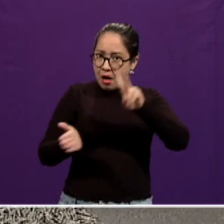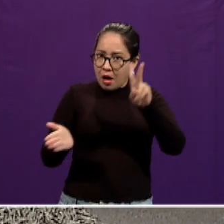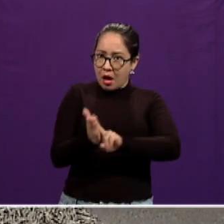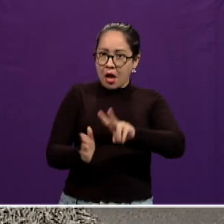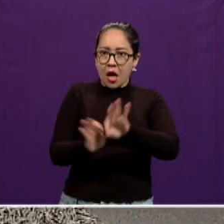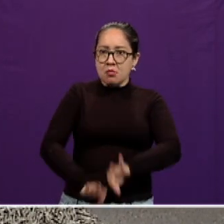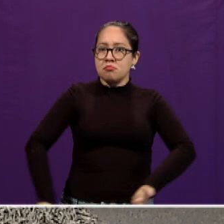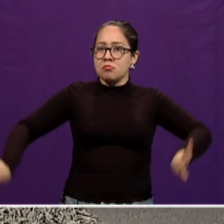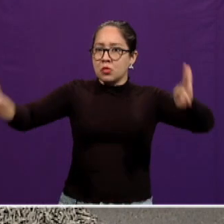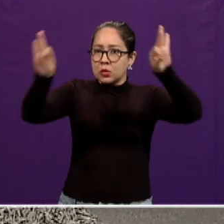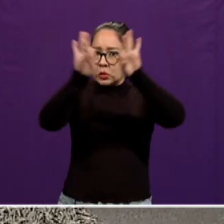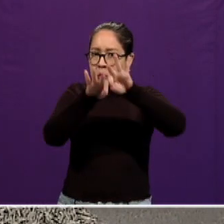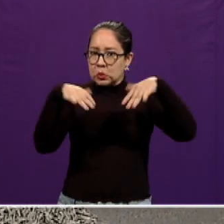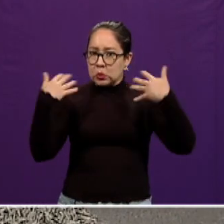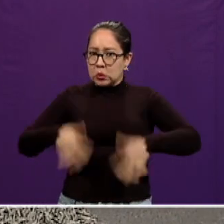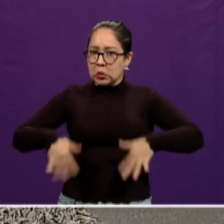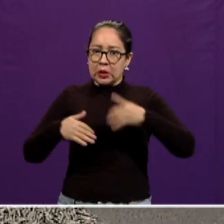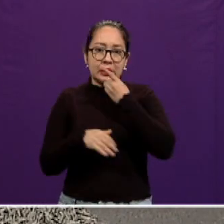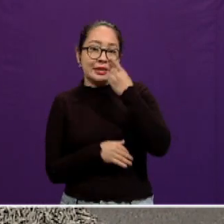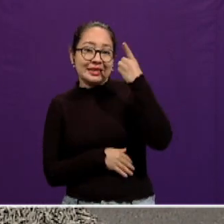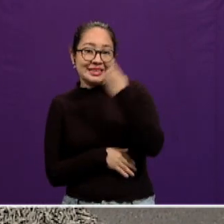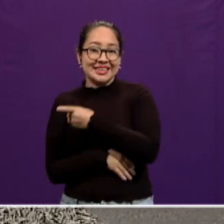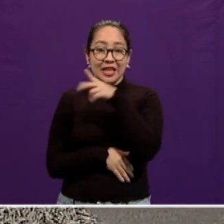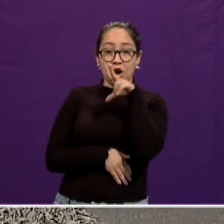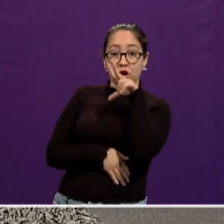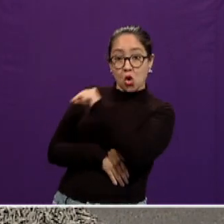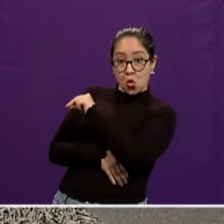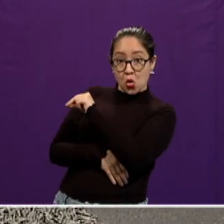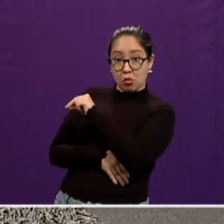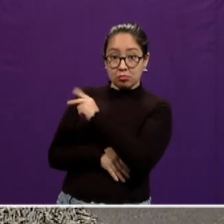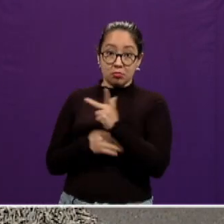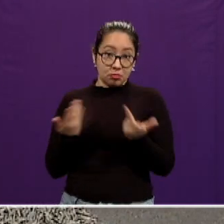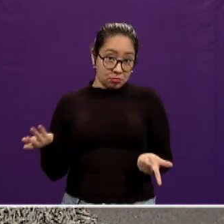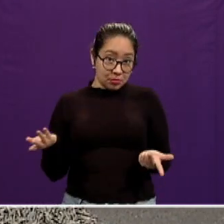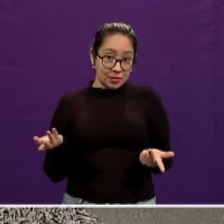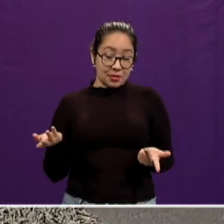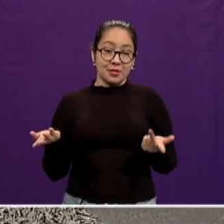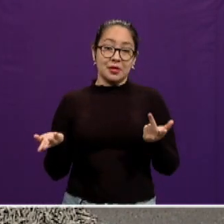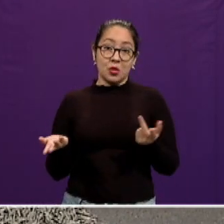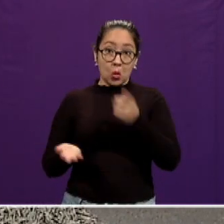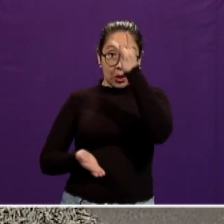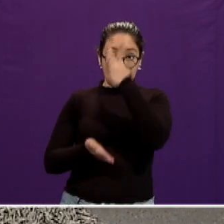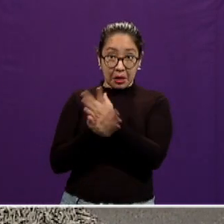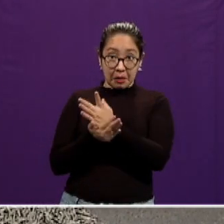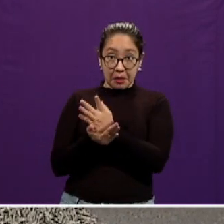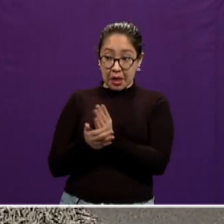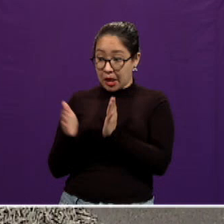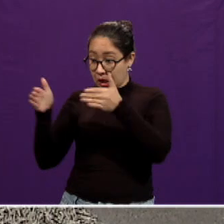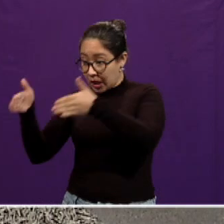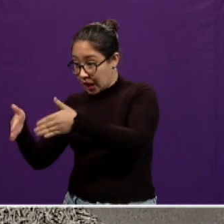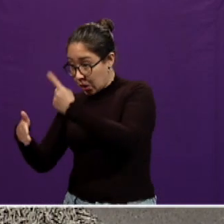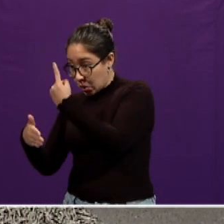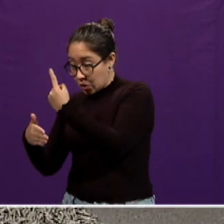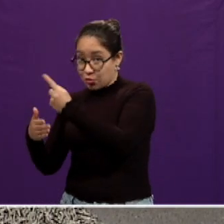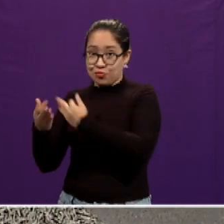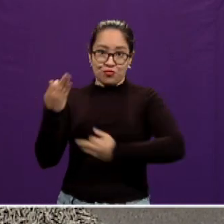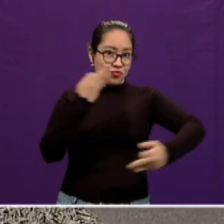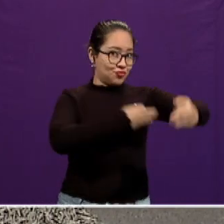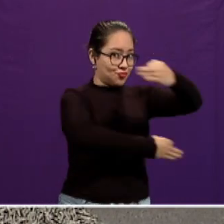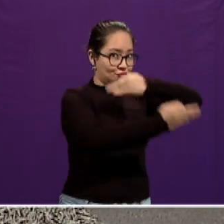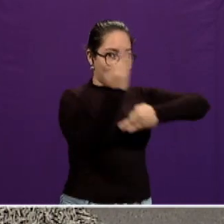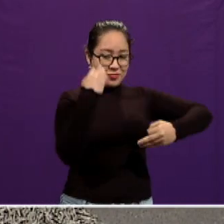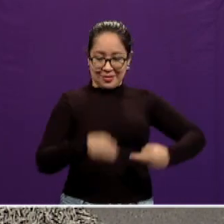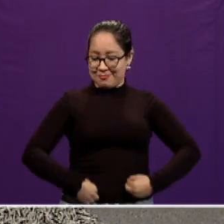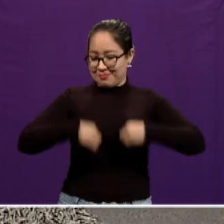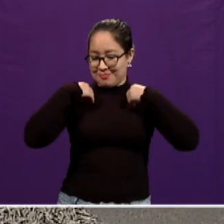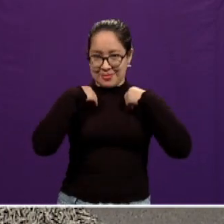más importantes, el poder decir no, pero en general, o sea, no nada más en una parte, sino ese en todo el entorno, en toda